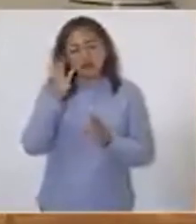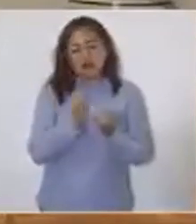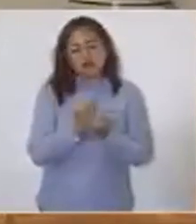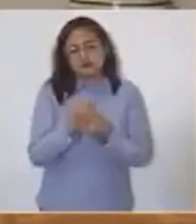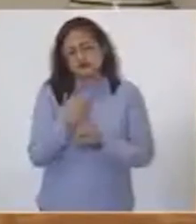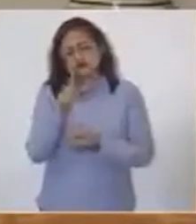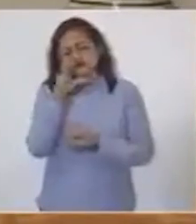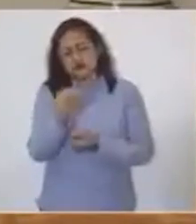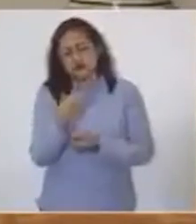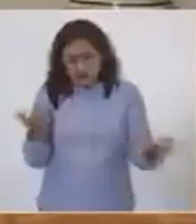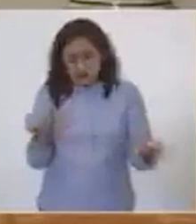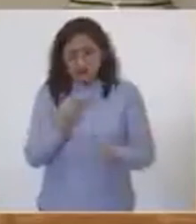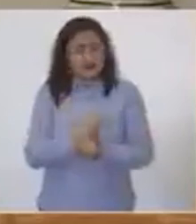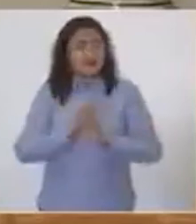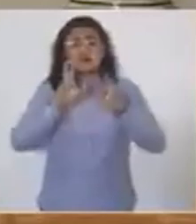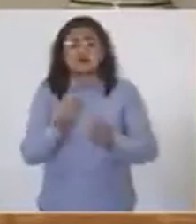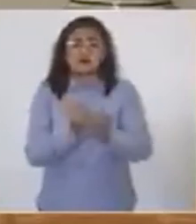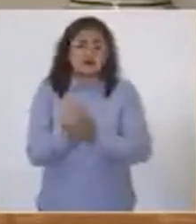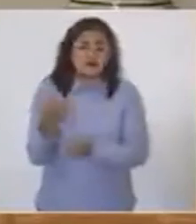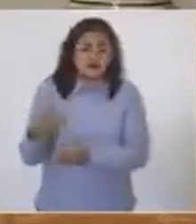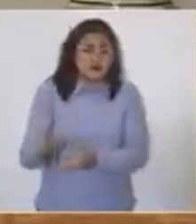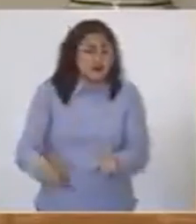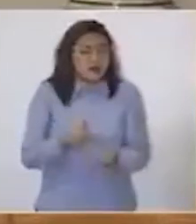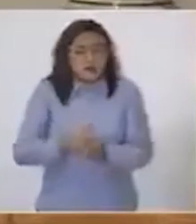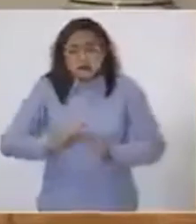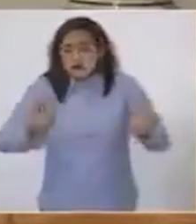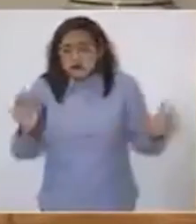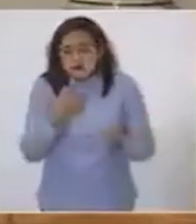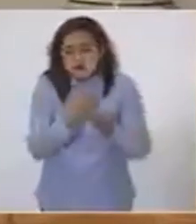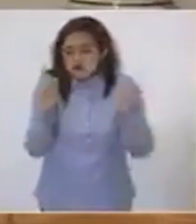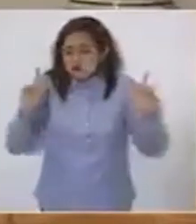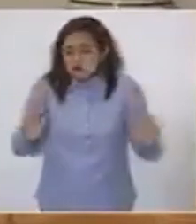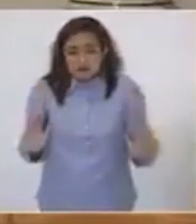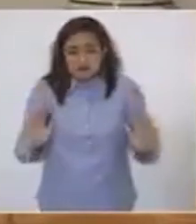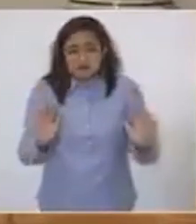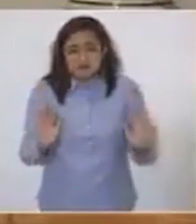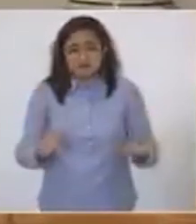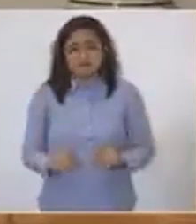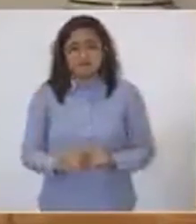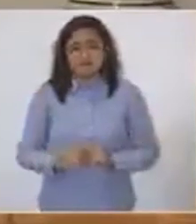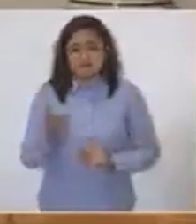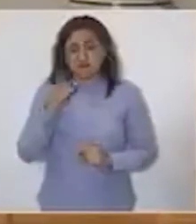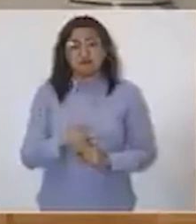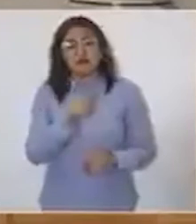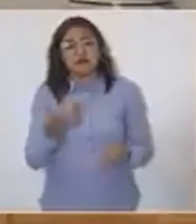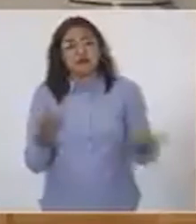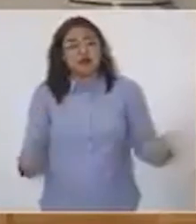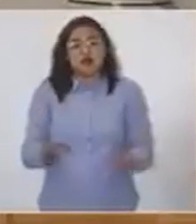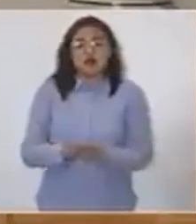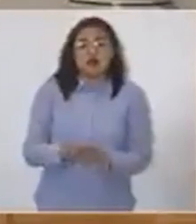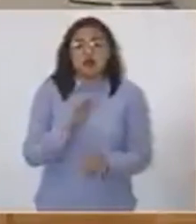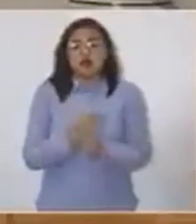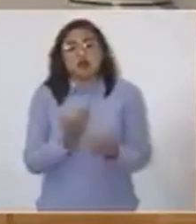No a mí que no vengan a ver lija en ese lugar de nadie pues así se los digo claramente para que no nos andemos con